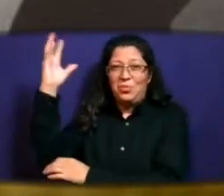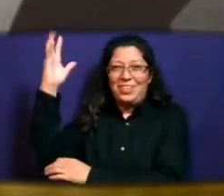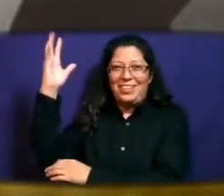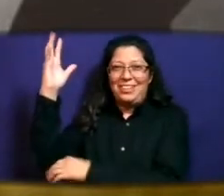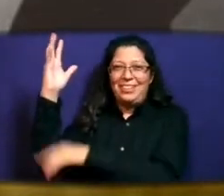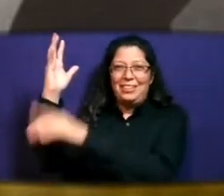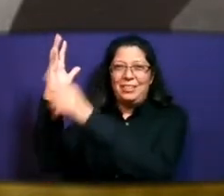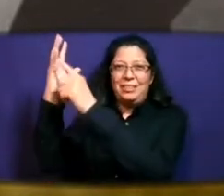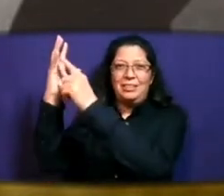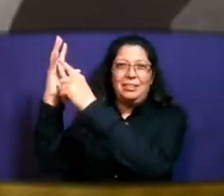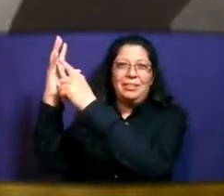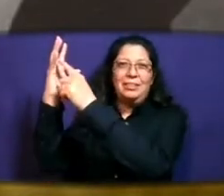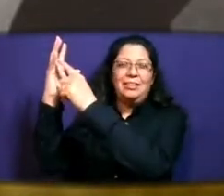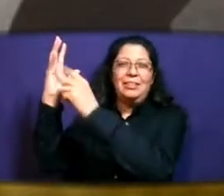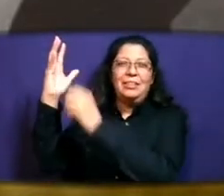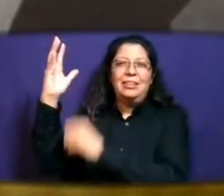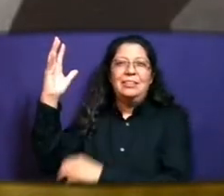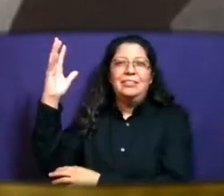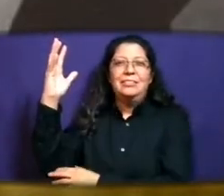árboles.